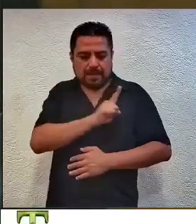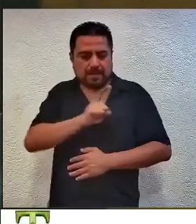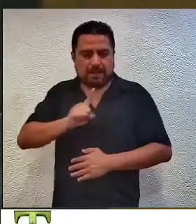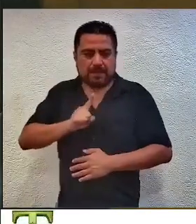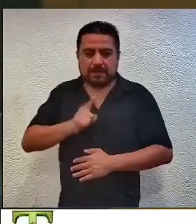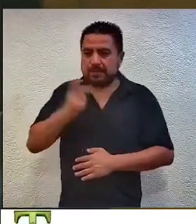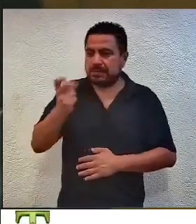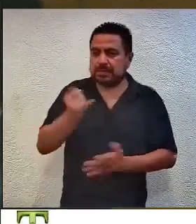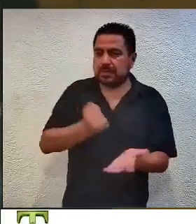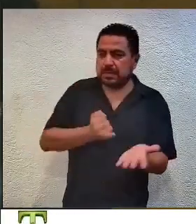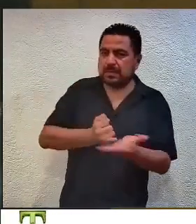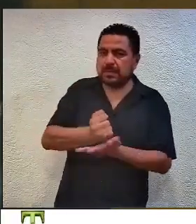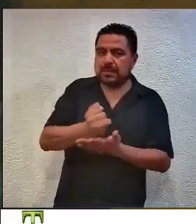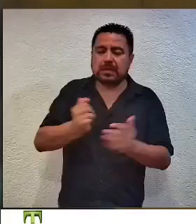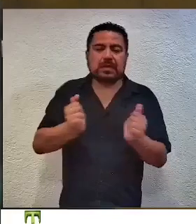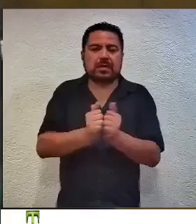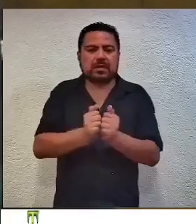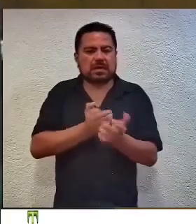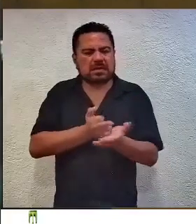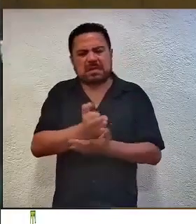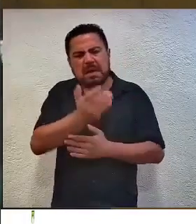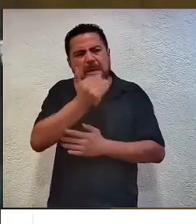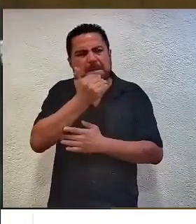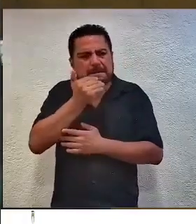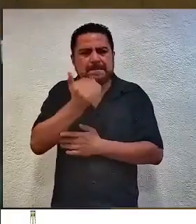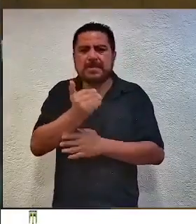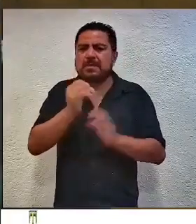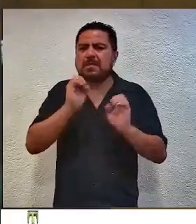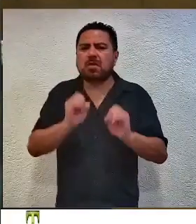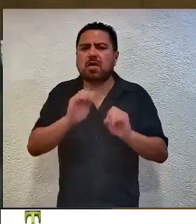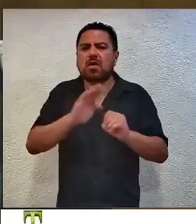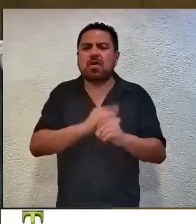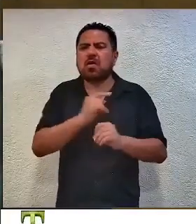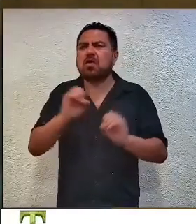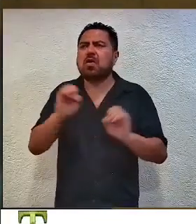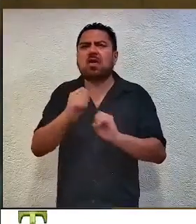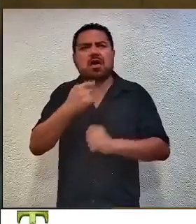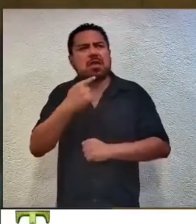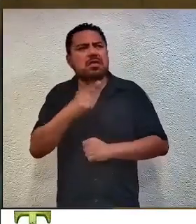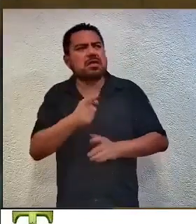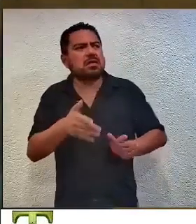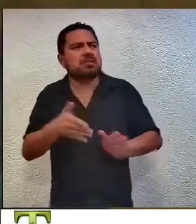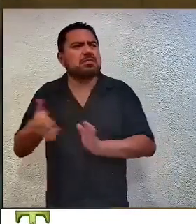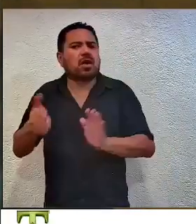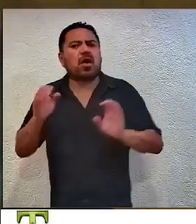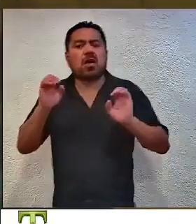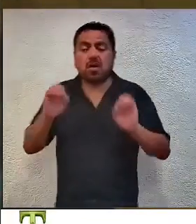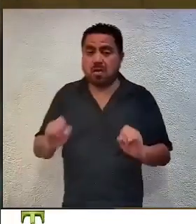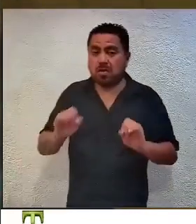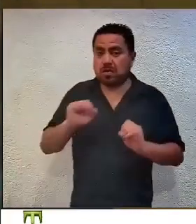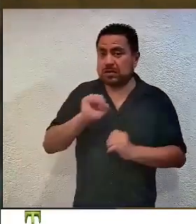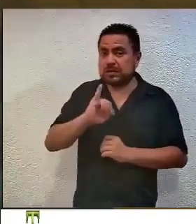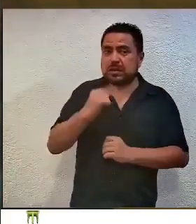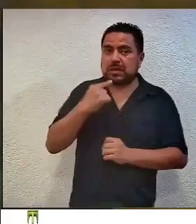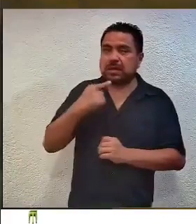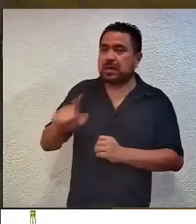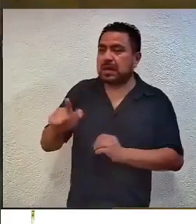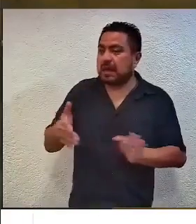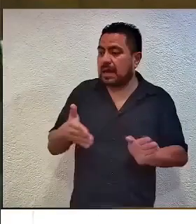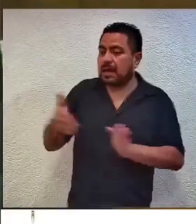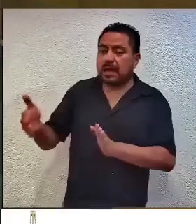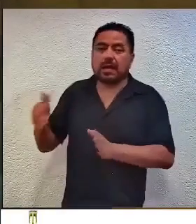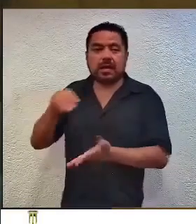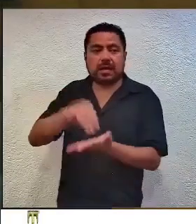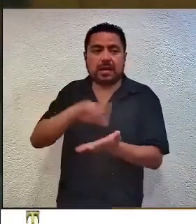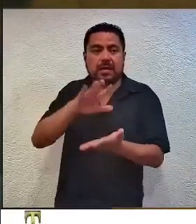estas determinaciones se encuentren firmes, ya sea porque no fueron impugnadas o que si fueron impugnadas están confirmadas